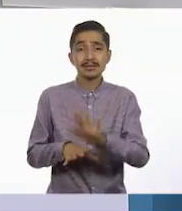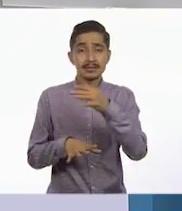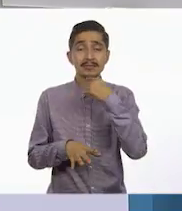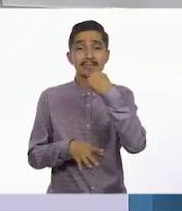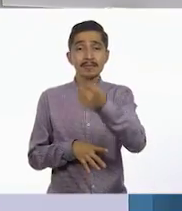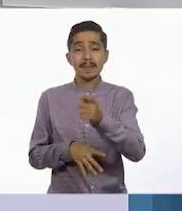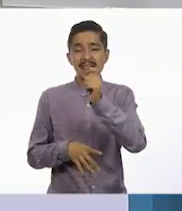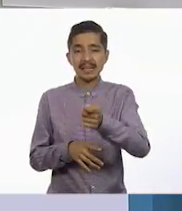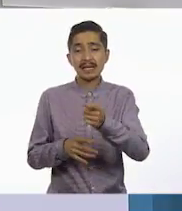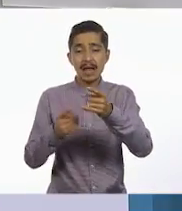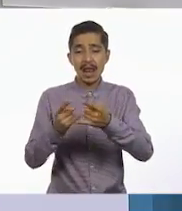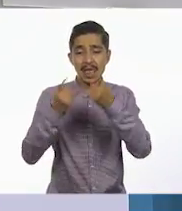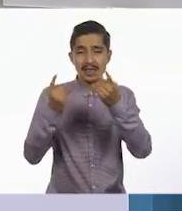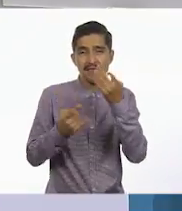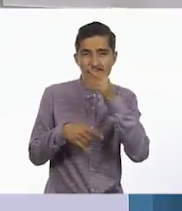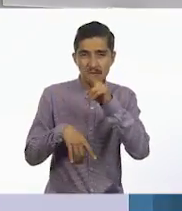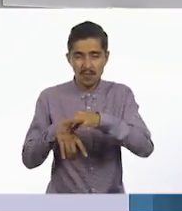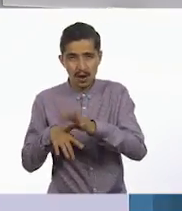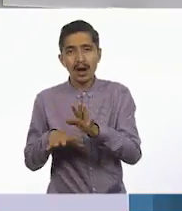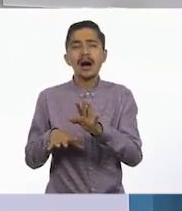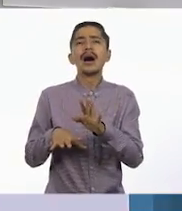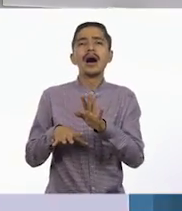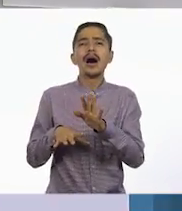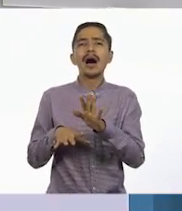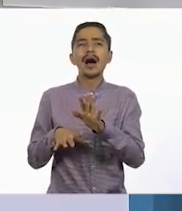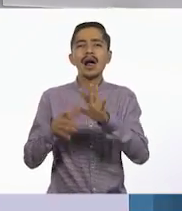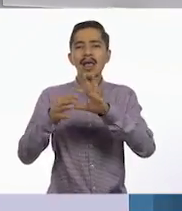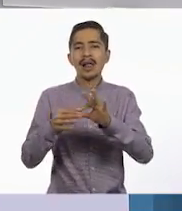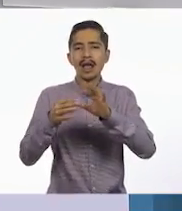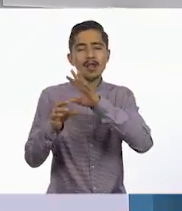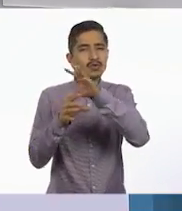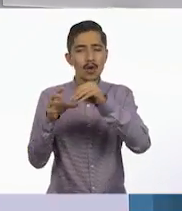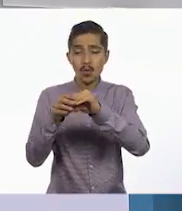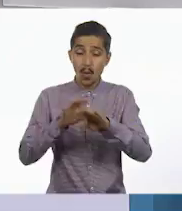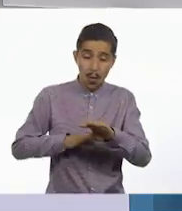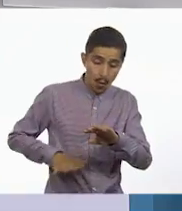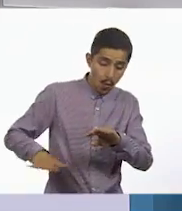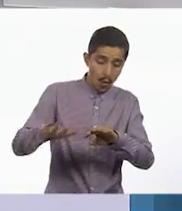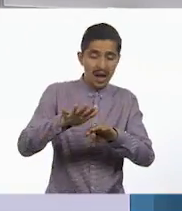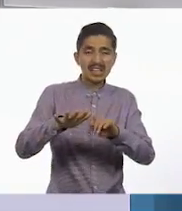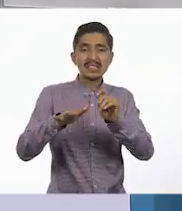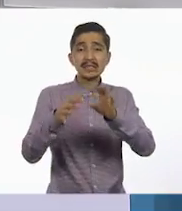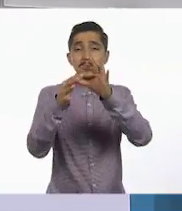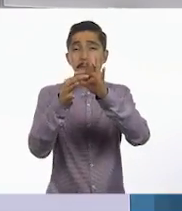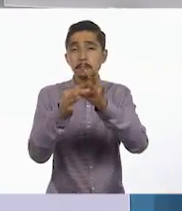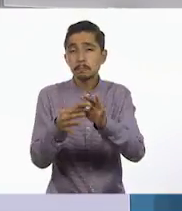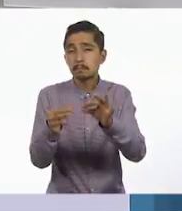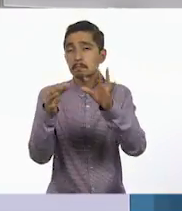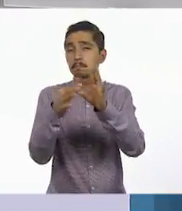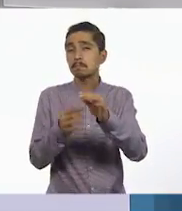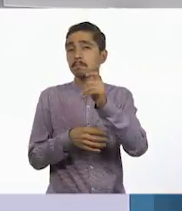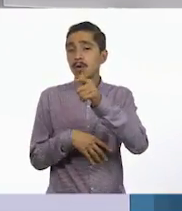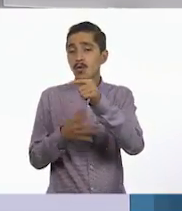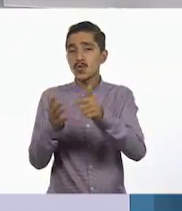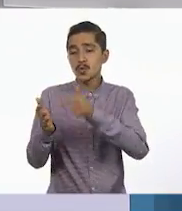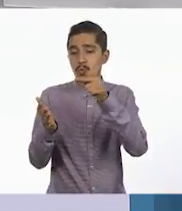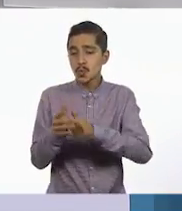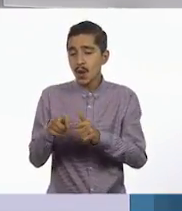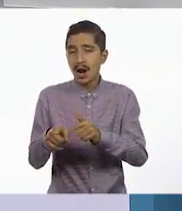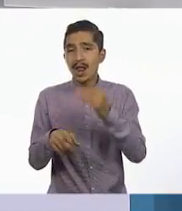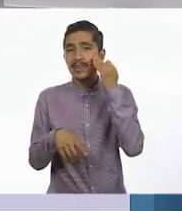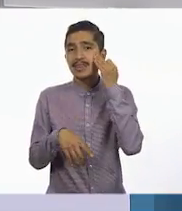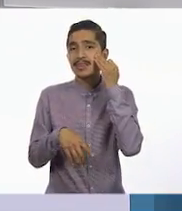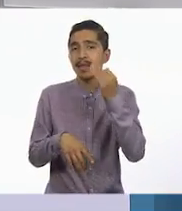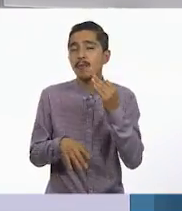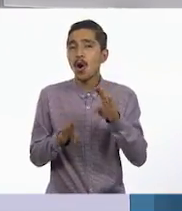las leyendas hablan de todo lo que tienen a su alrededor. Es decir, que lo que narran es de acuerdo al lugar y tiempo en que